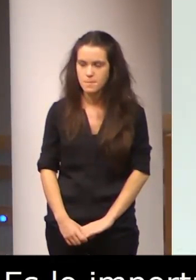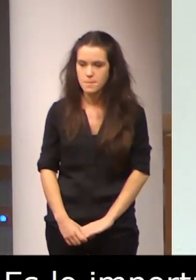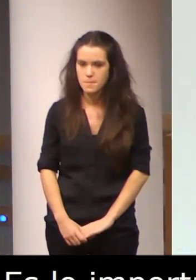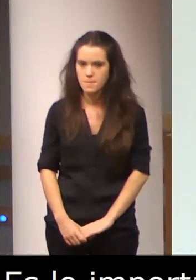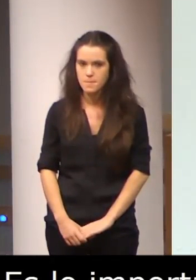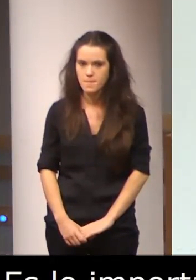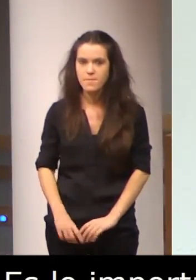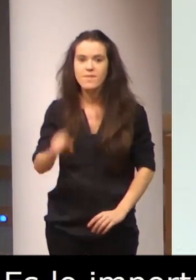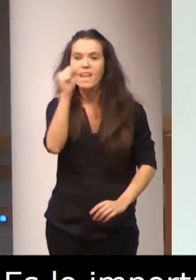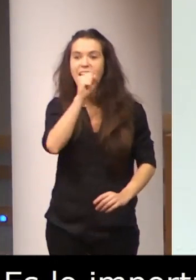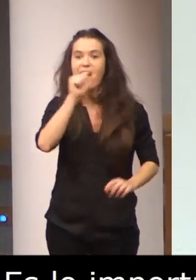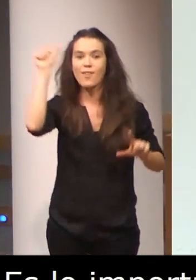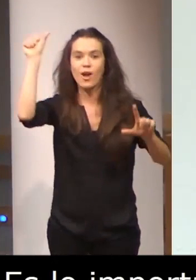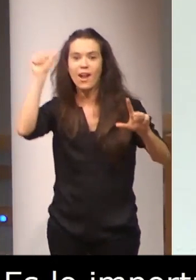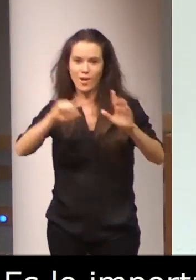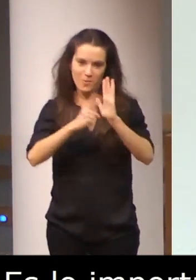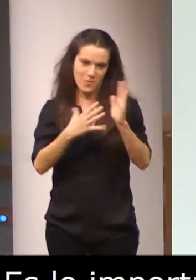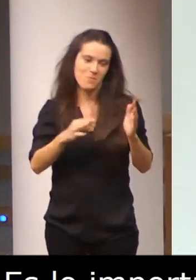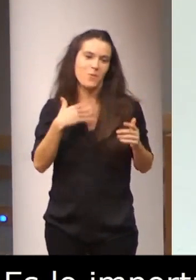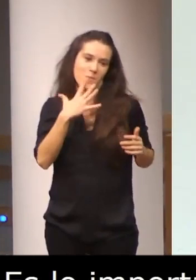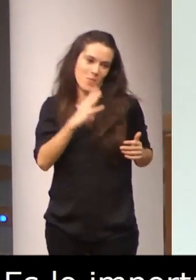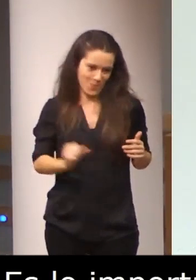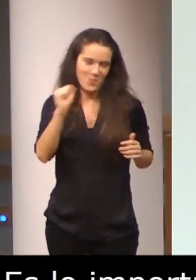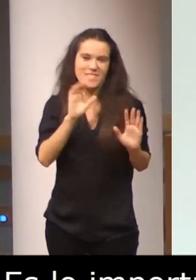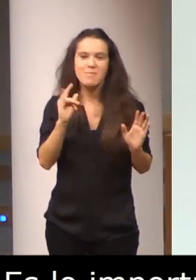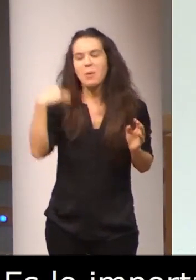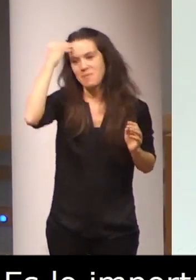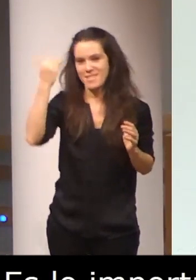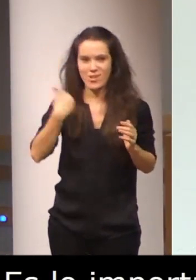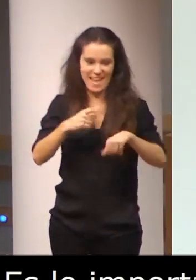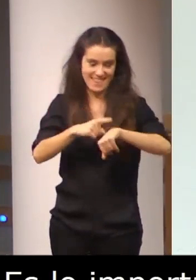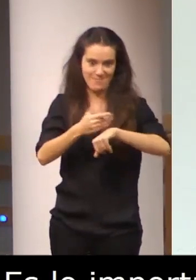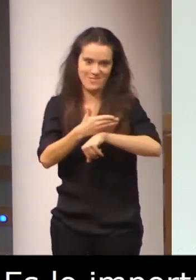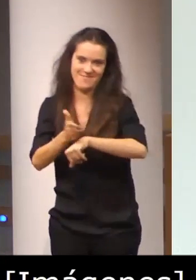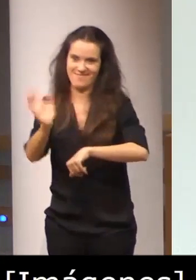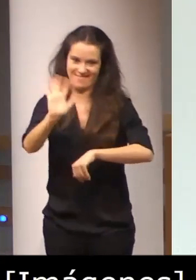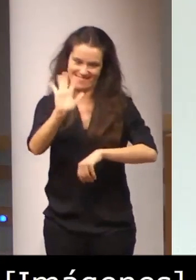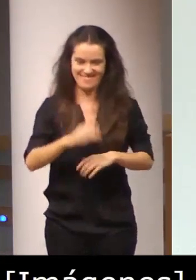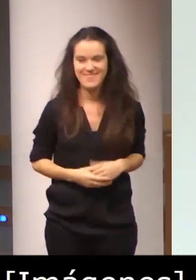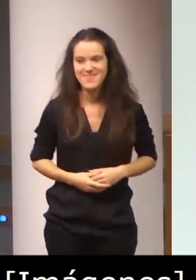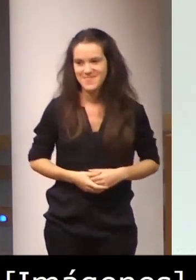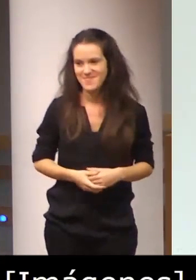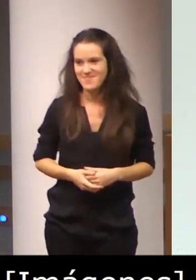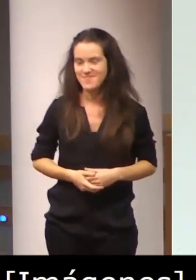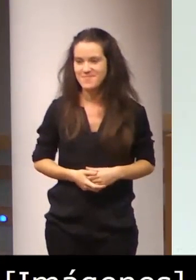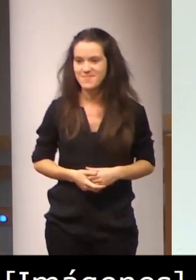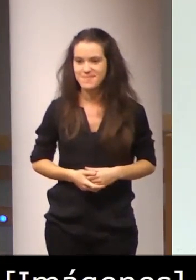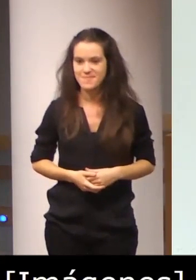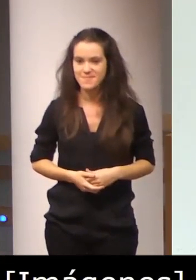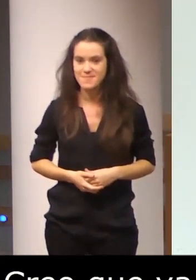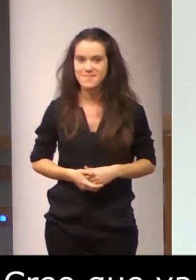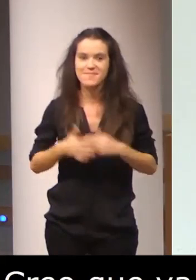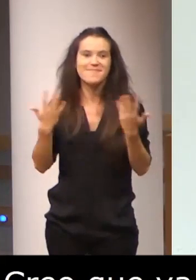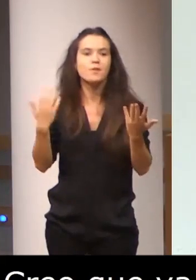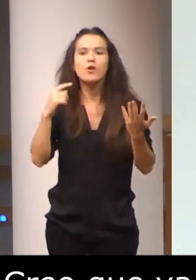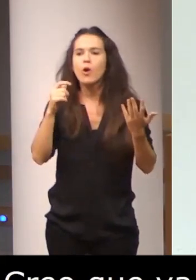pondría la canción entera porque es preciosa, pero creo que ya me salgo de tiempo. Entonces, así como